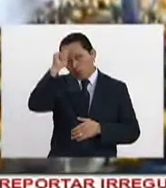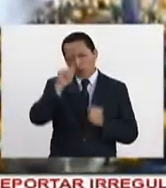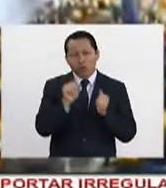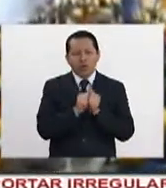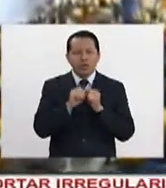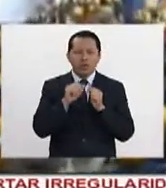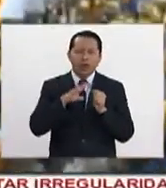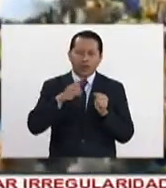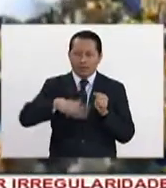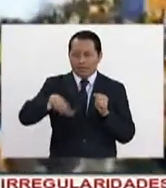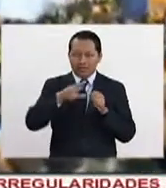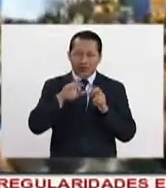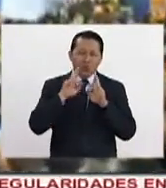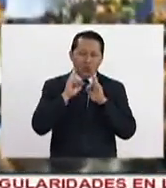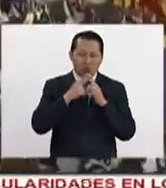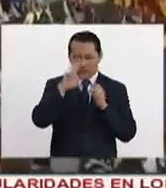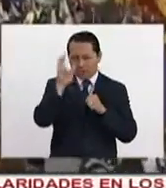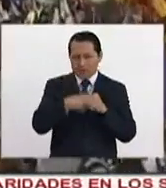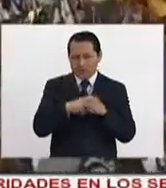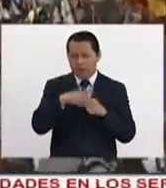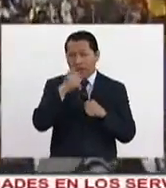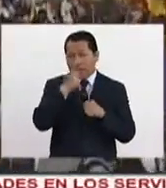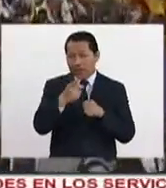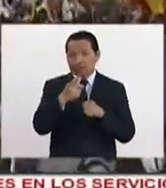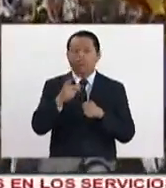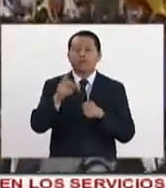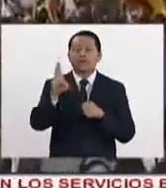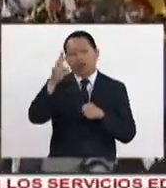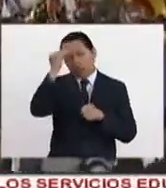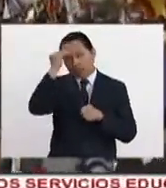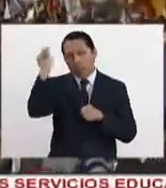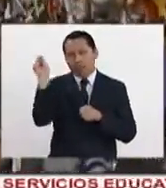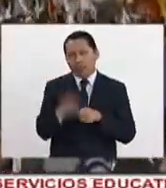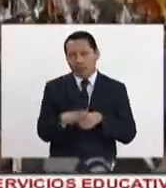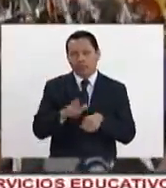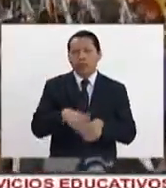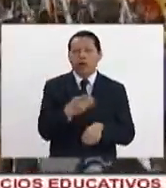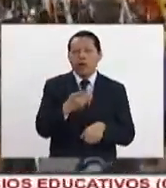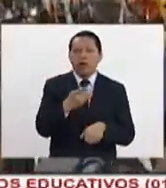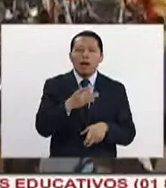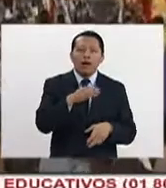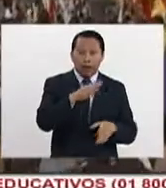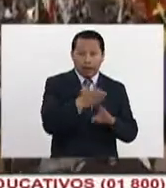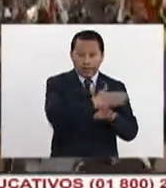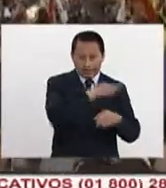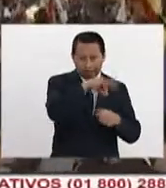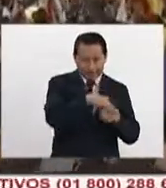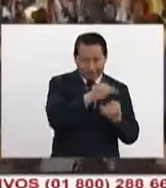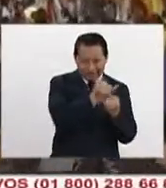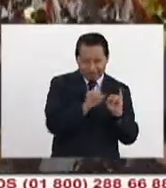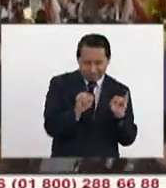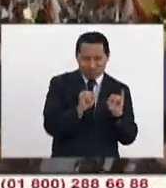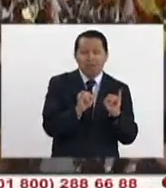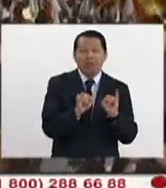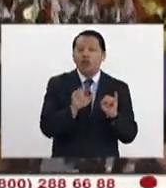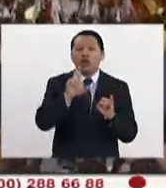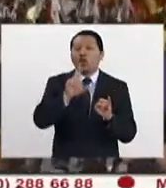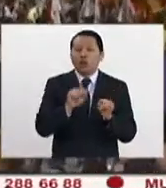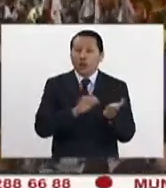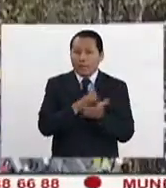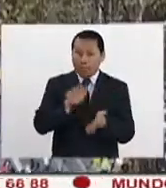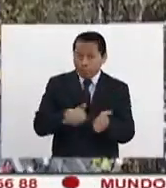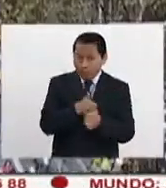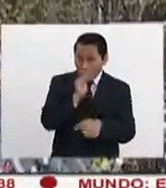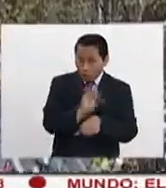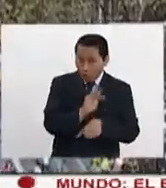a la que acusan de haberlos abandonado, dicen ellos, tras el fracaso del referendo independentista de Cataluña en